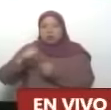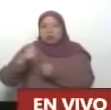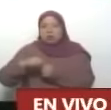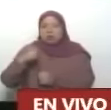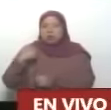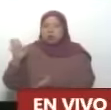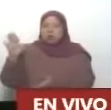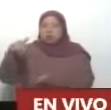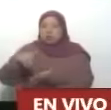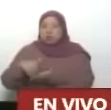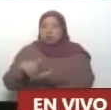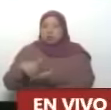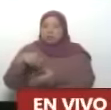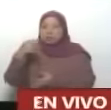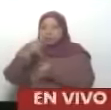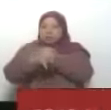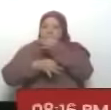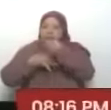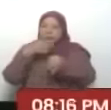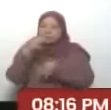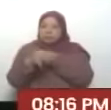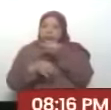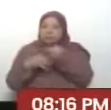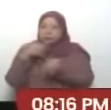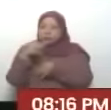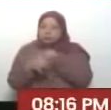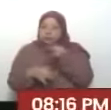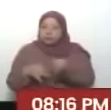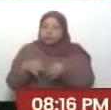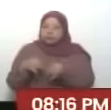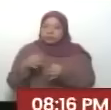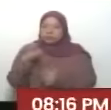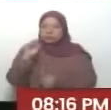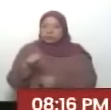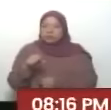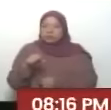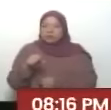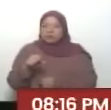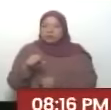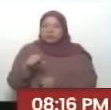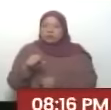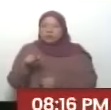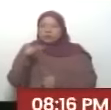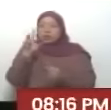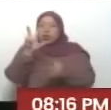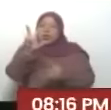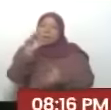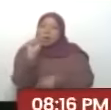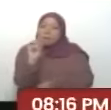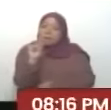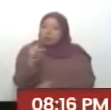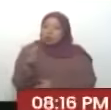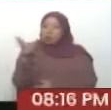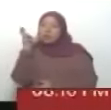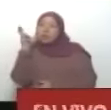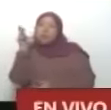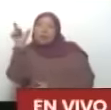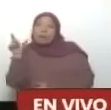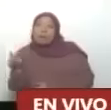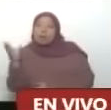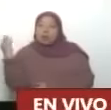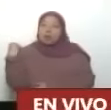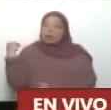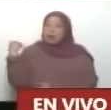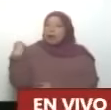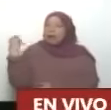semana, yo explicando cada pregunta y por allá el público me gritaron, se te van a acabar los 3 minutos, Maduro.